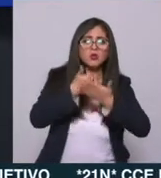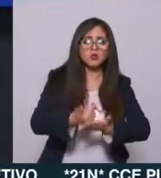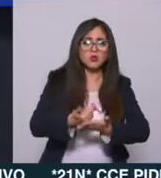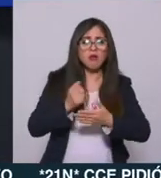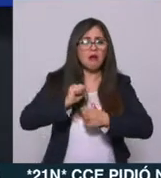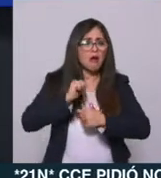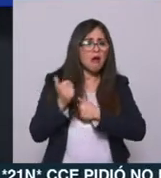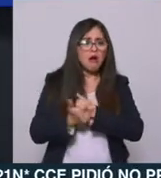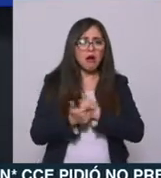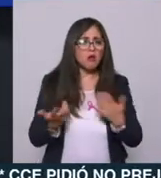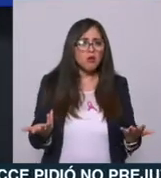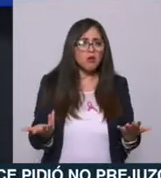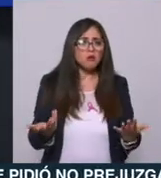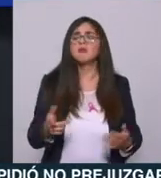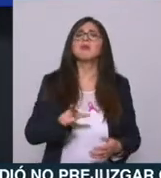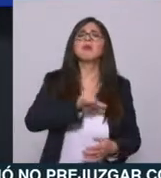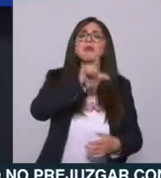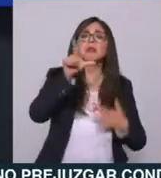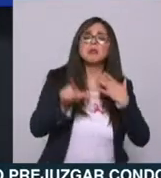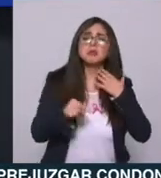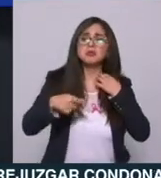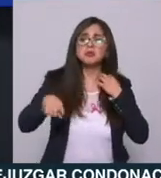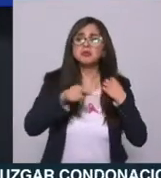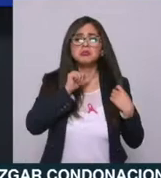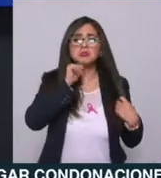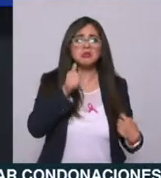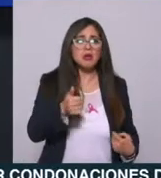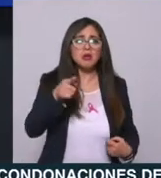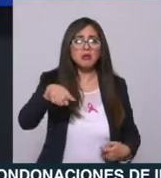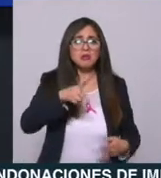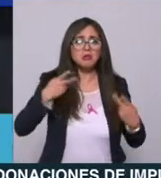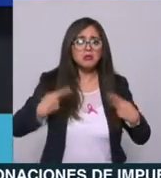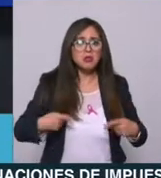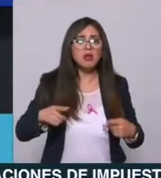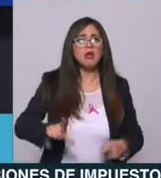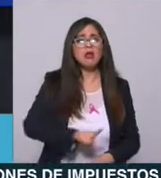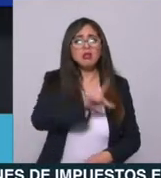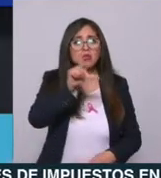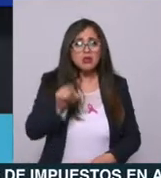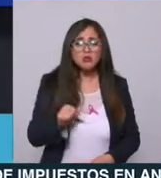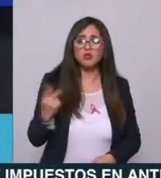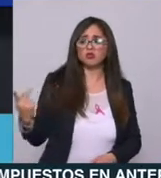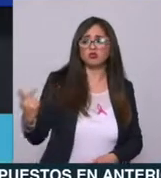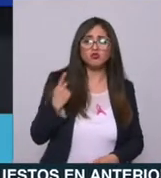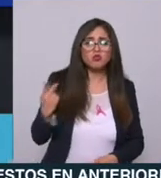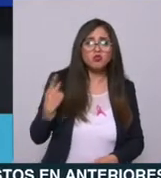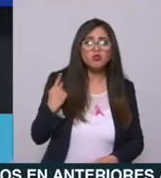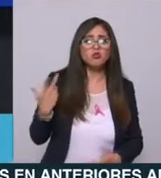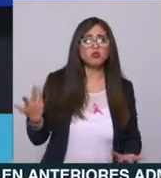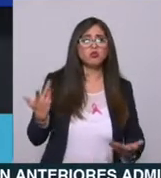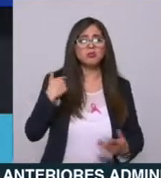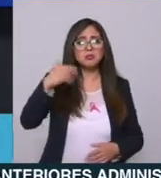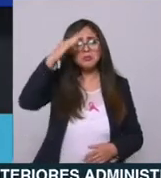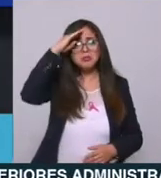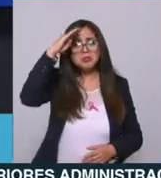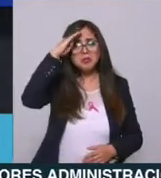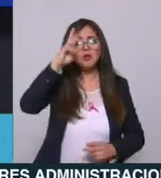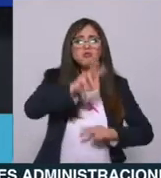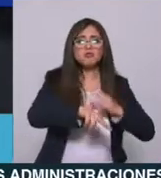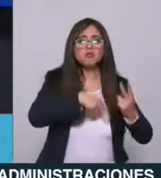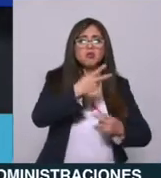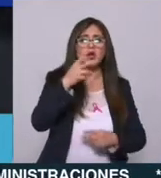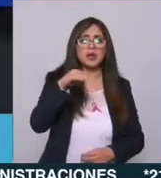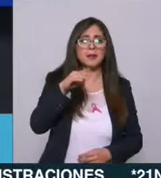ayuda, pero posteriormente, bueno, no hubo por parte de ellos, pero posteriormente nosotras, por nuestros medios, fuimos al